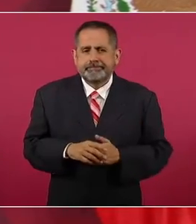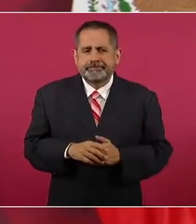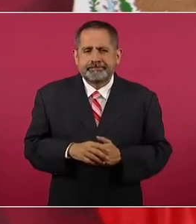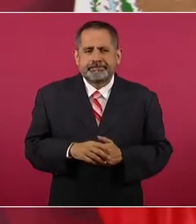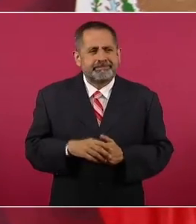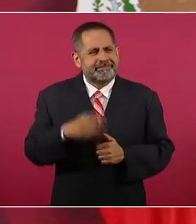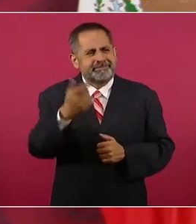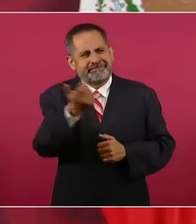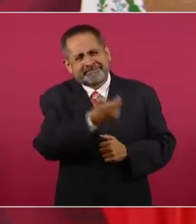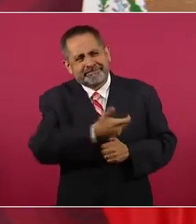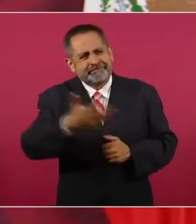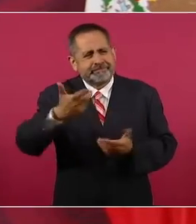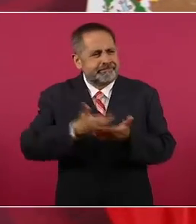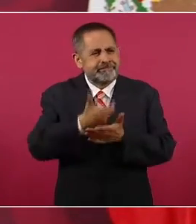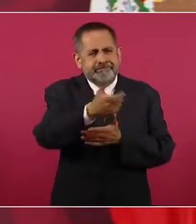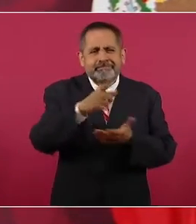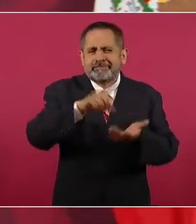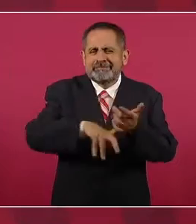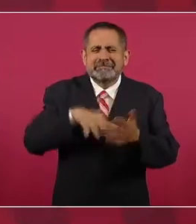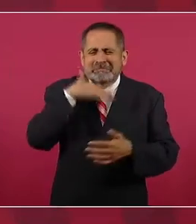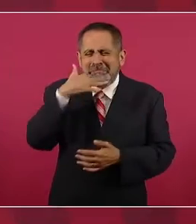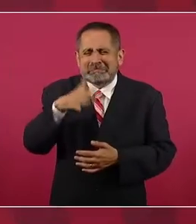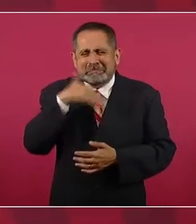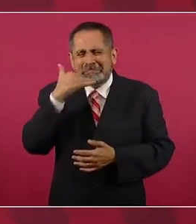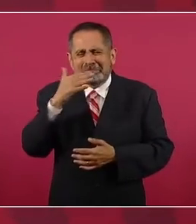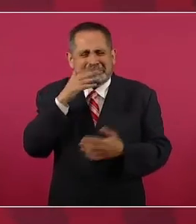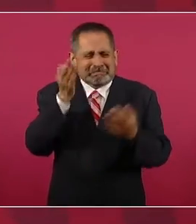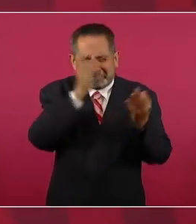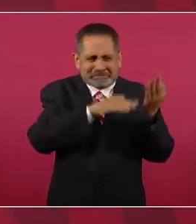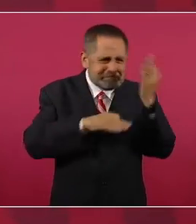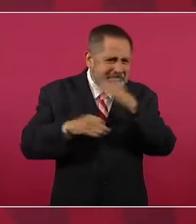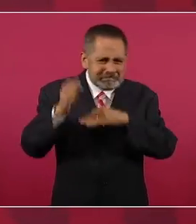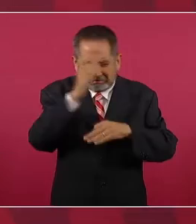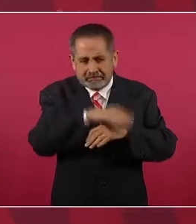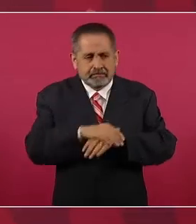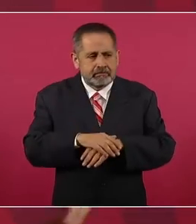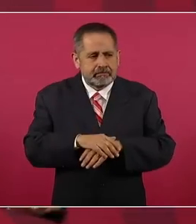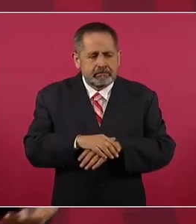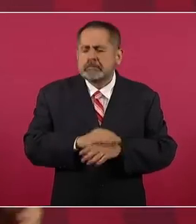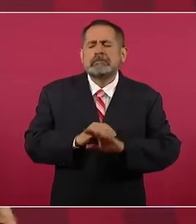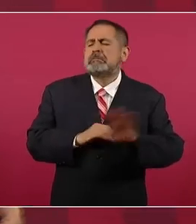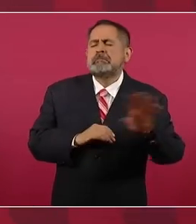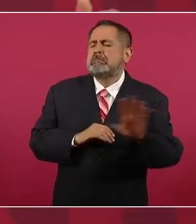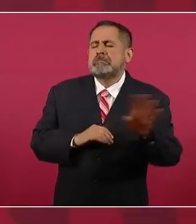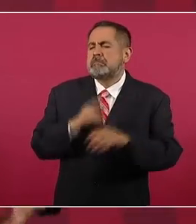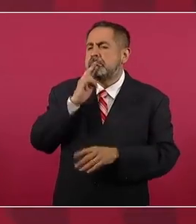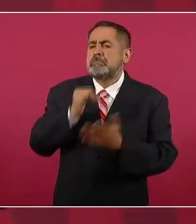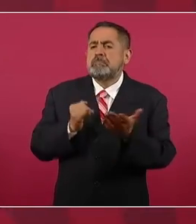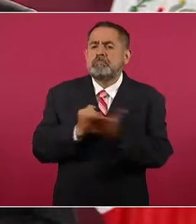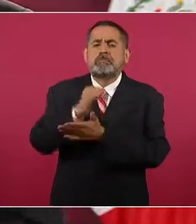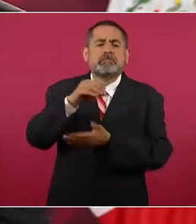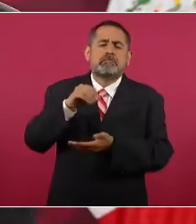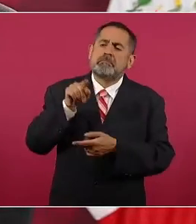precios elevadísimos, hubo hasta corrupción. Al final deciden que la van a hacer en